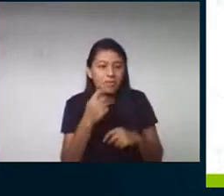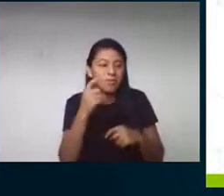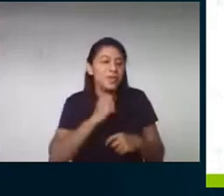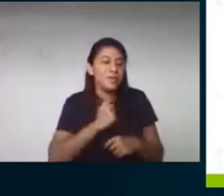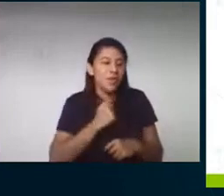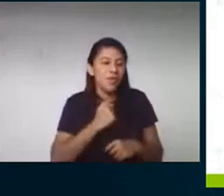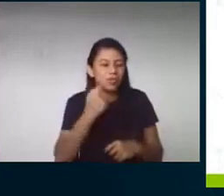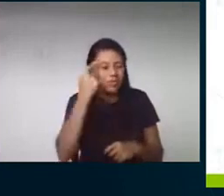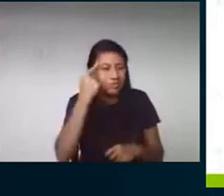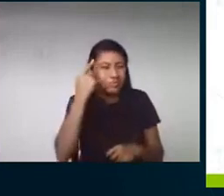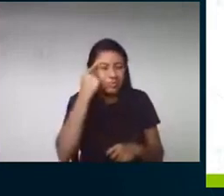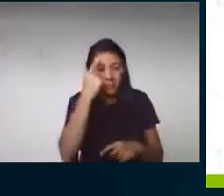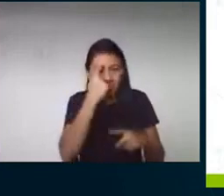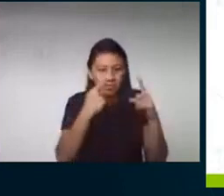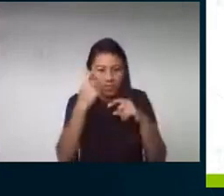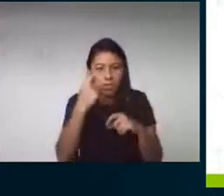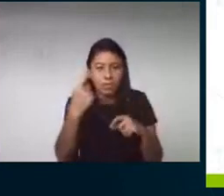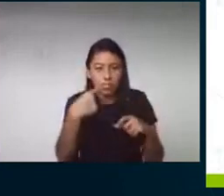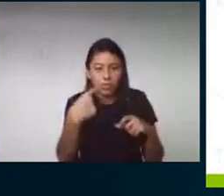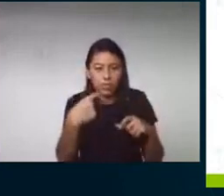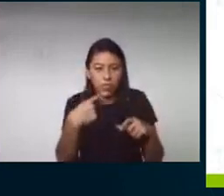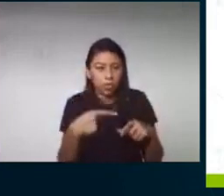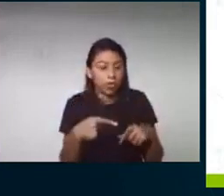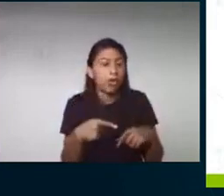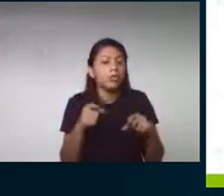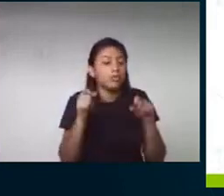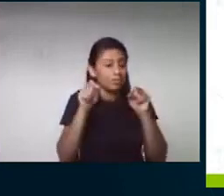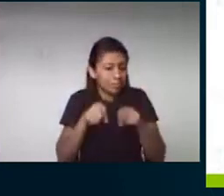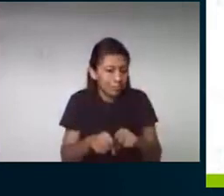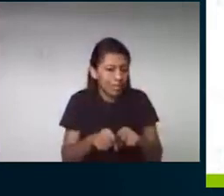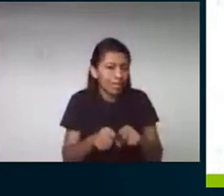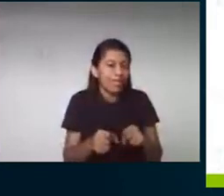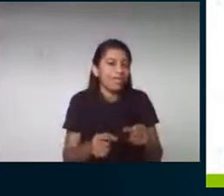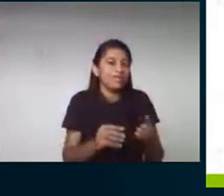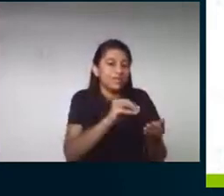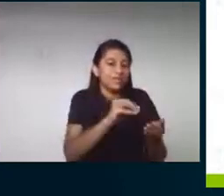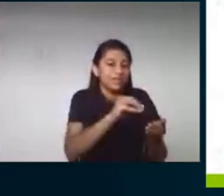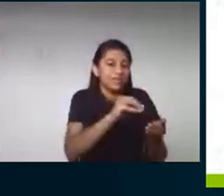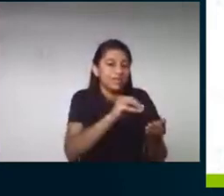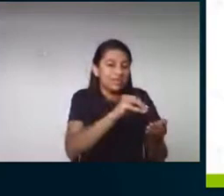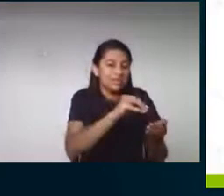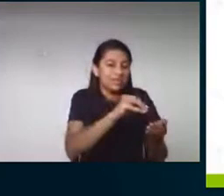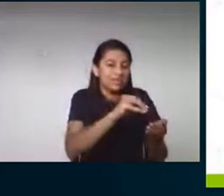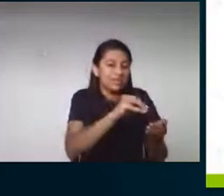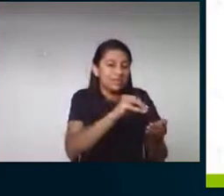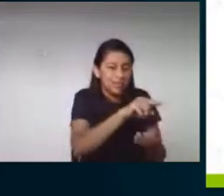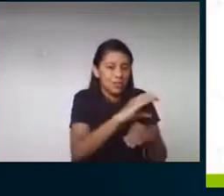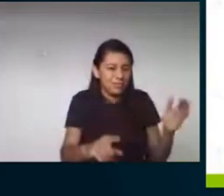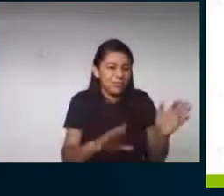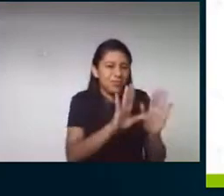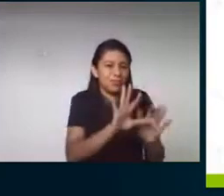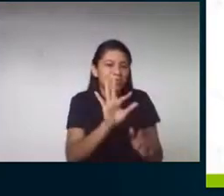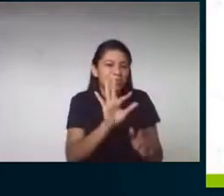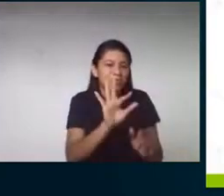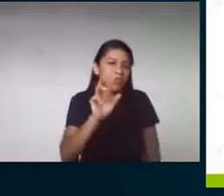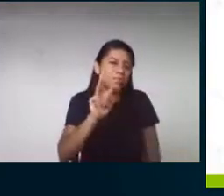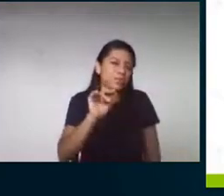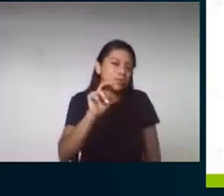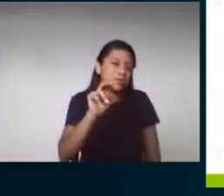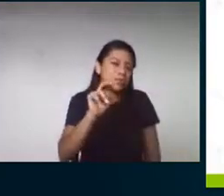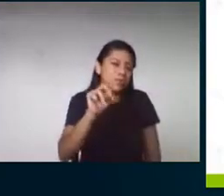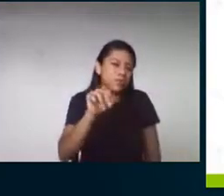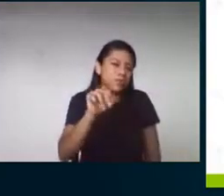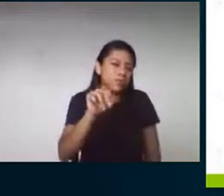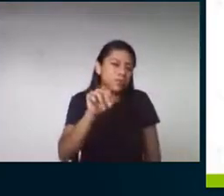estas simulaciones. ¿Con qué propósito? Nuevamente con el propósito de encontrar el máximo punto de eficiencia. Pueden ser